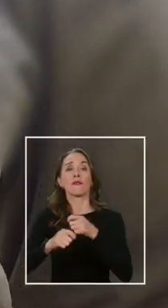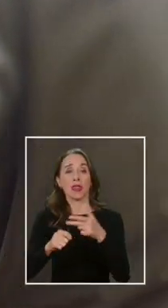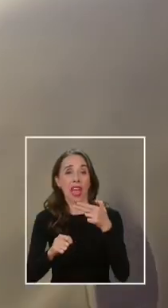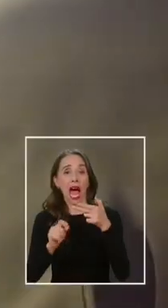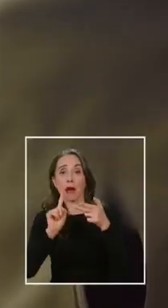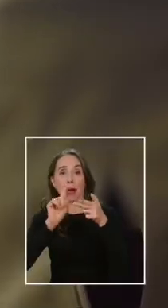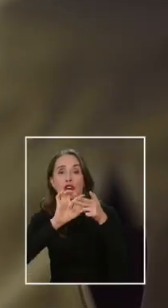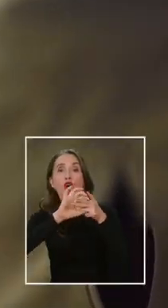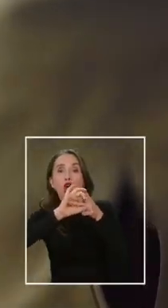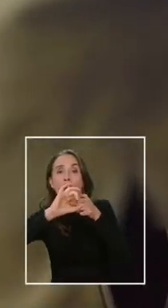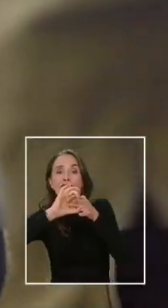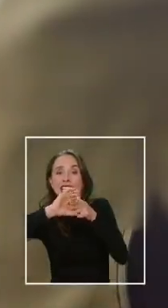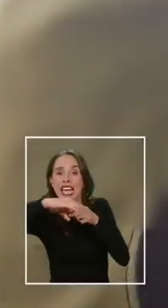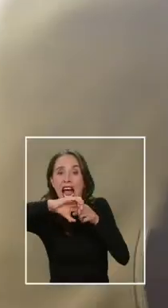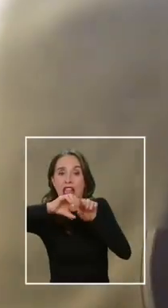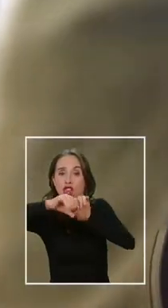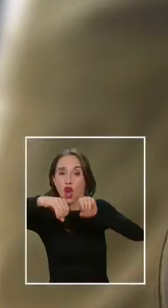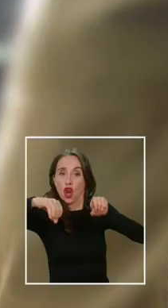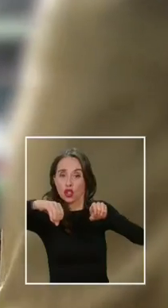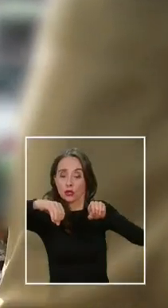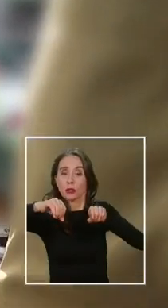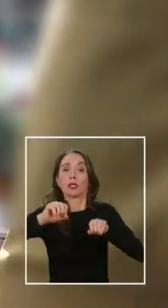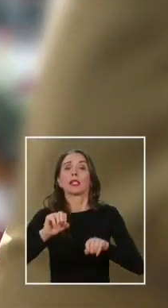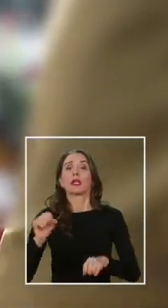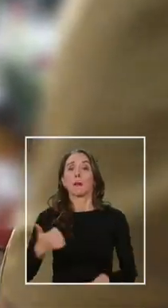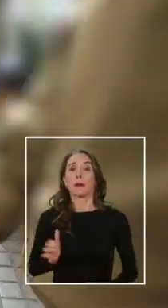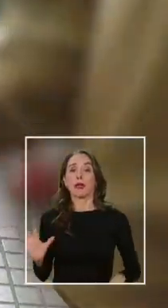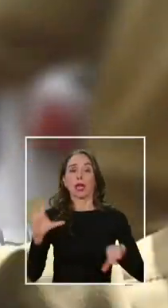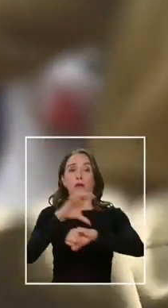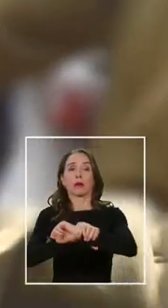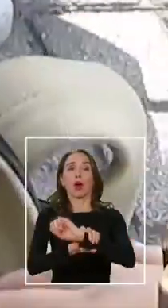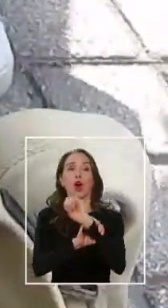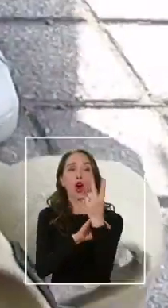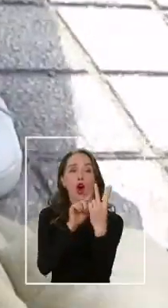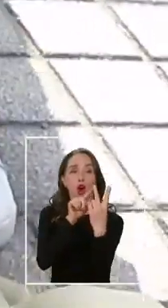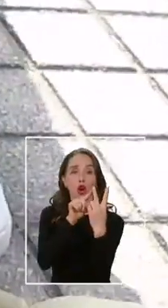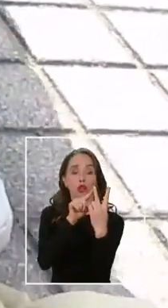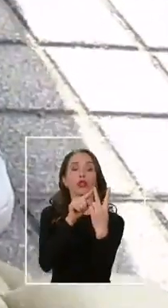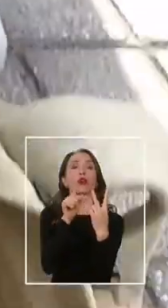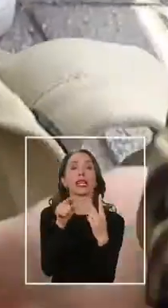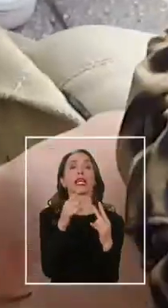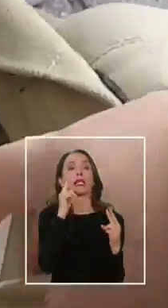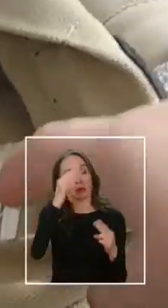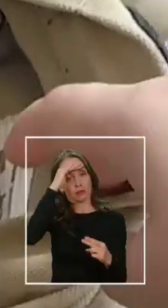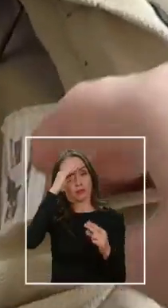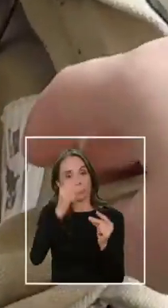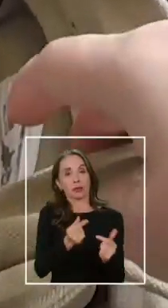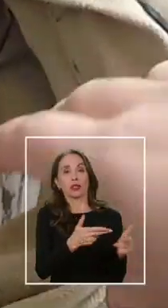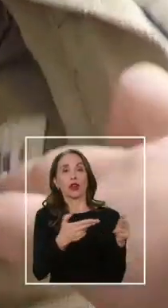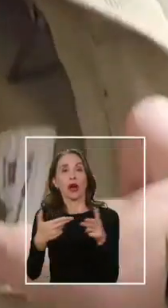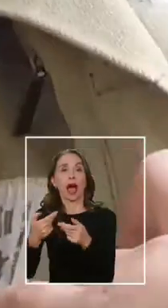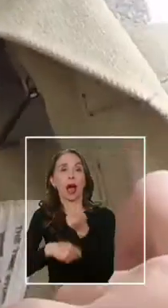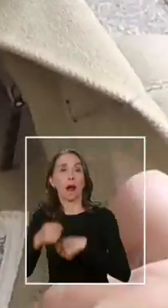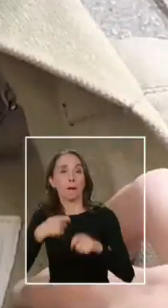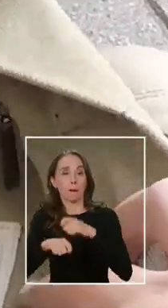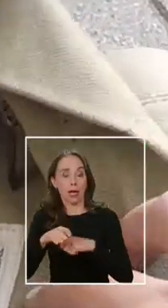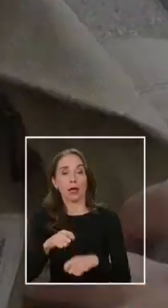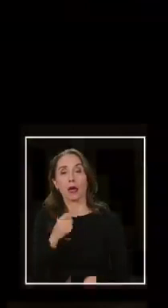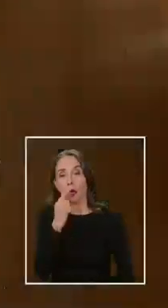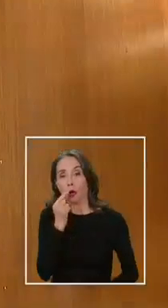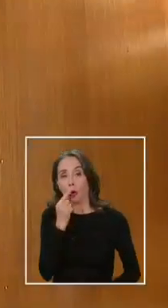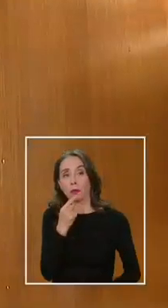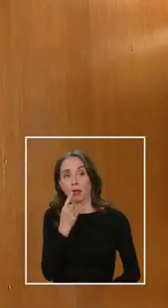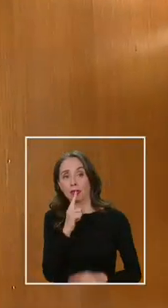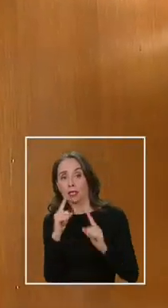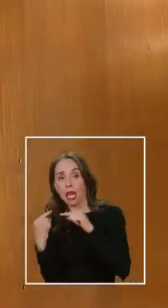La PDI detuvo a una segunda persona, quien estaría vinculado directamente al mundo de las armas. Por lo que hemos podido